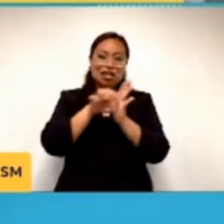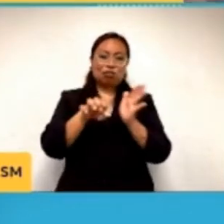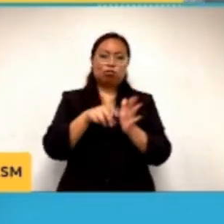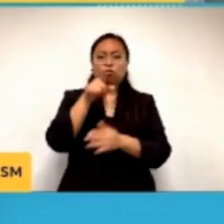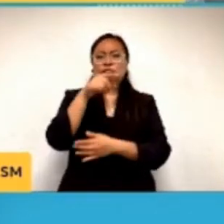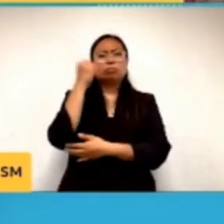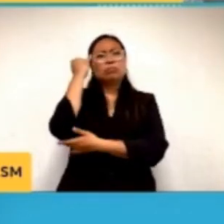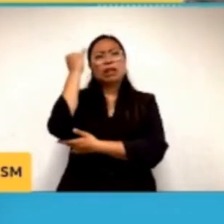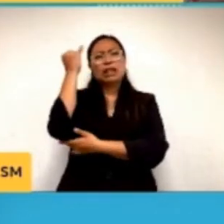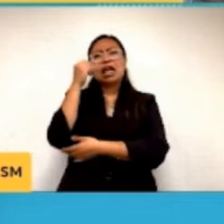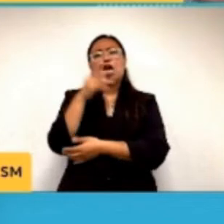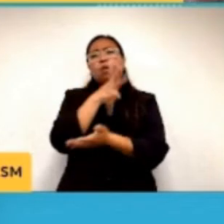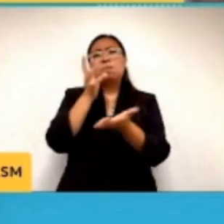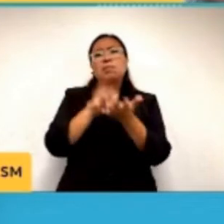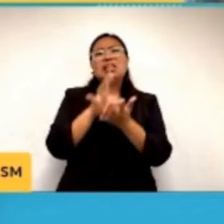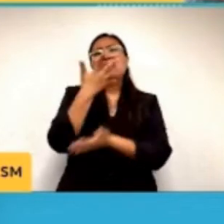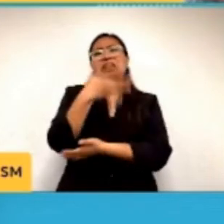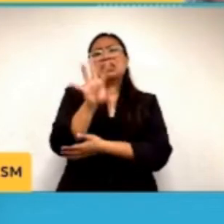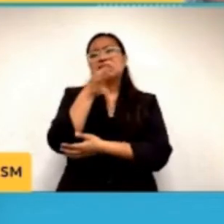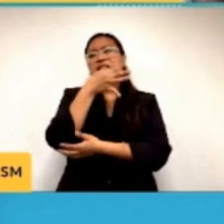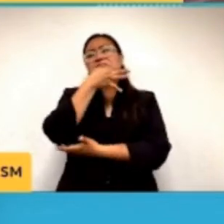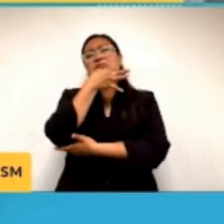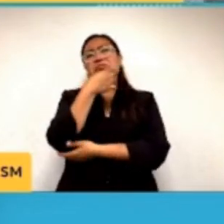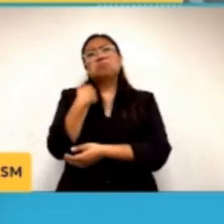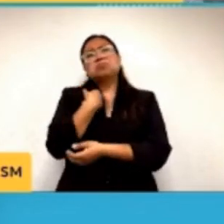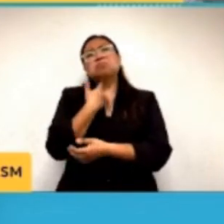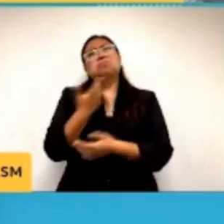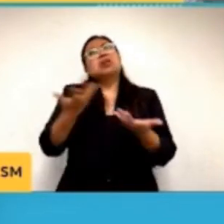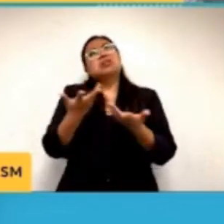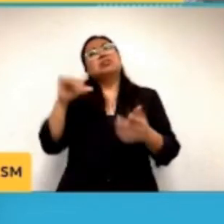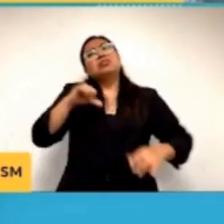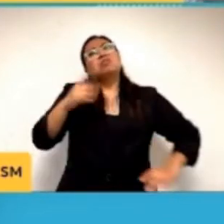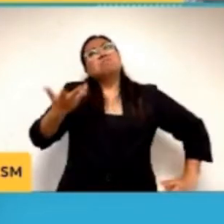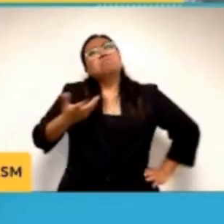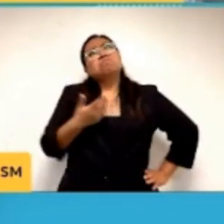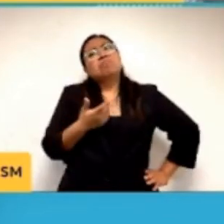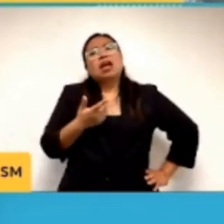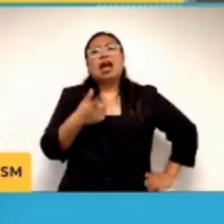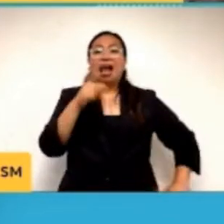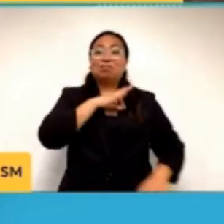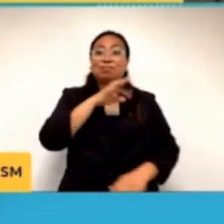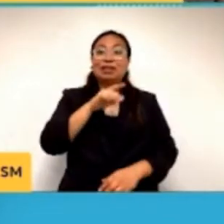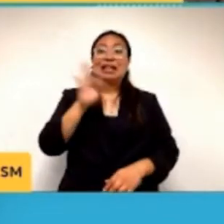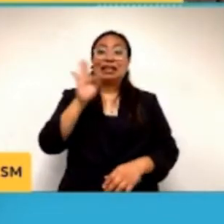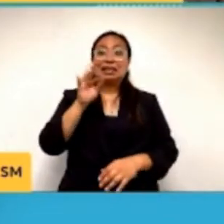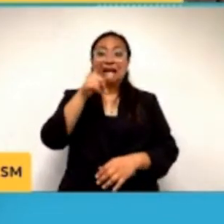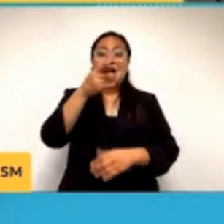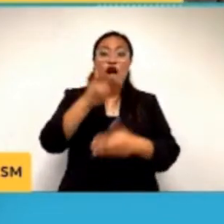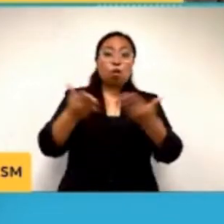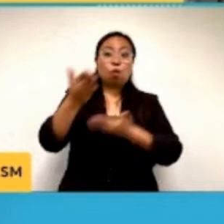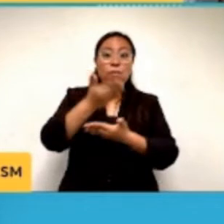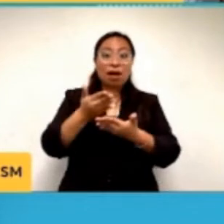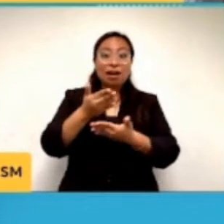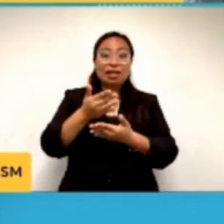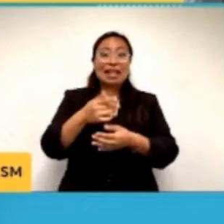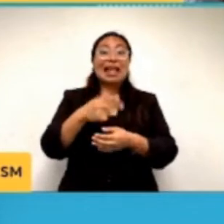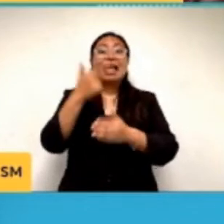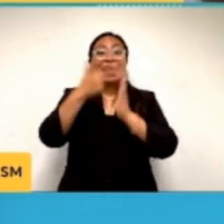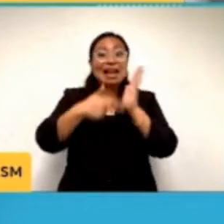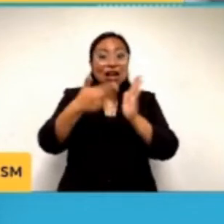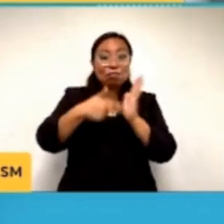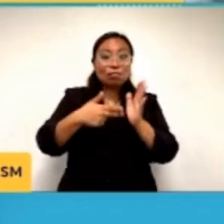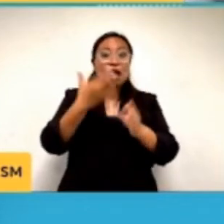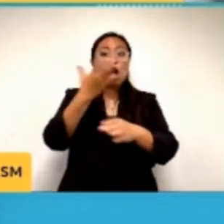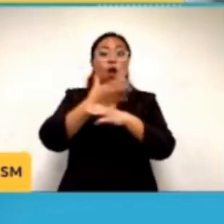nada más tienes 10 minutos al día. Dices, bueno, ¿qué puedo hacer hoy? Esta es una buena opción. Comparte recursos sobre tu industria y tu